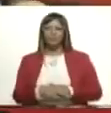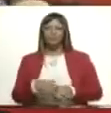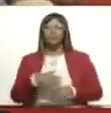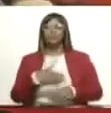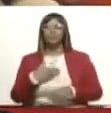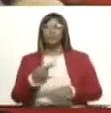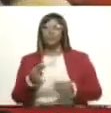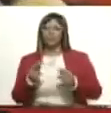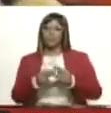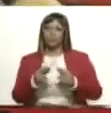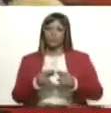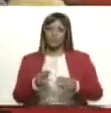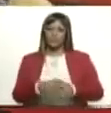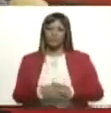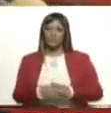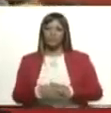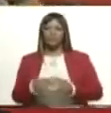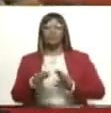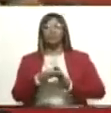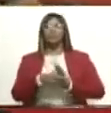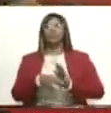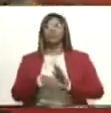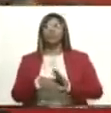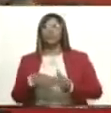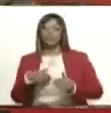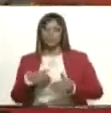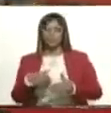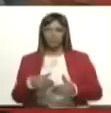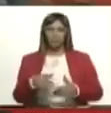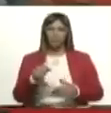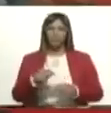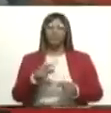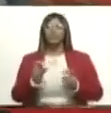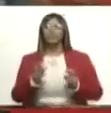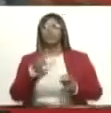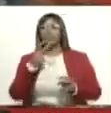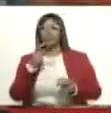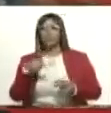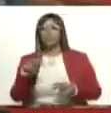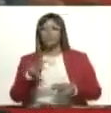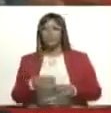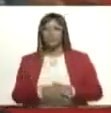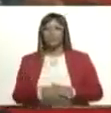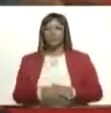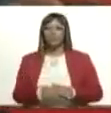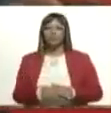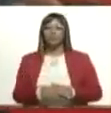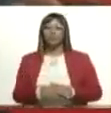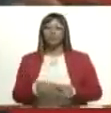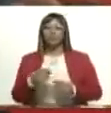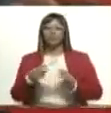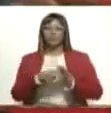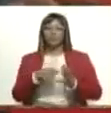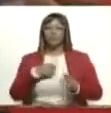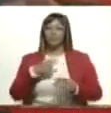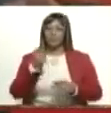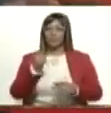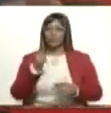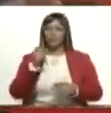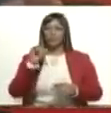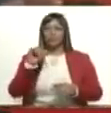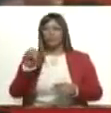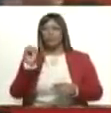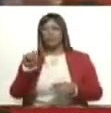podamos conocer los pasos por venir dentro del ámbito político en Venezuela. Dice, ciudadano José Brito, diputado de la Asamblea Nacional,